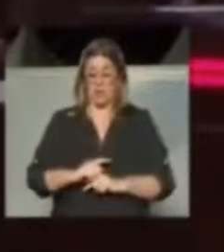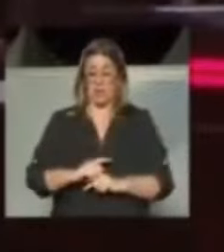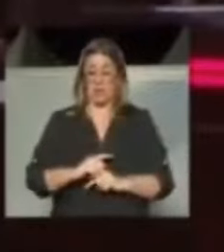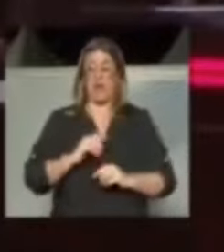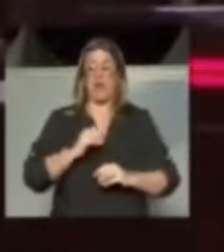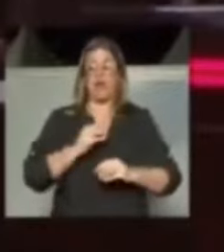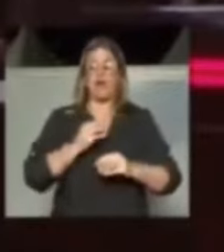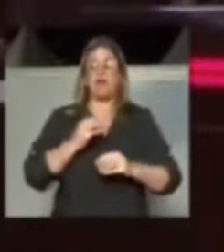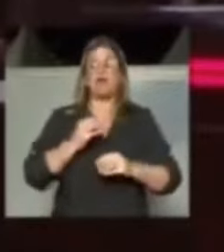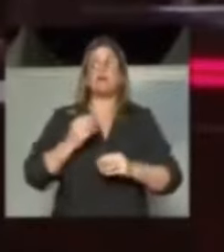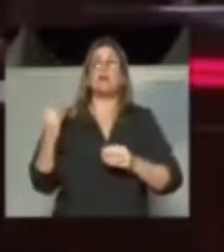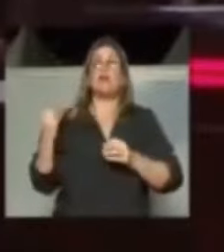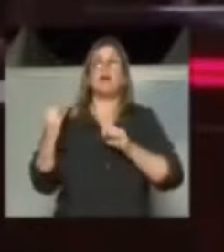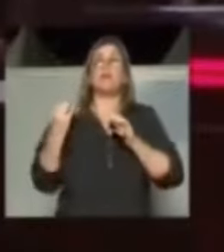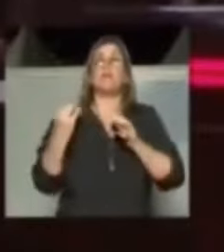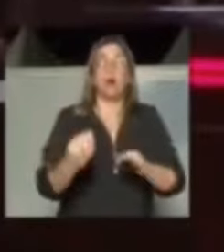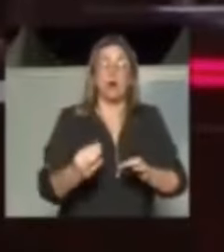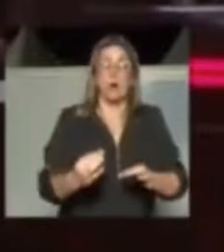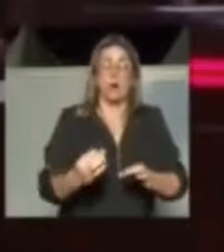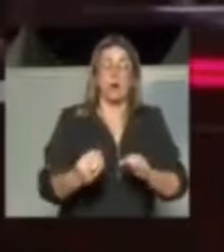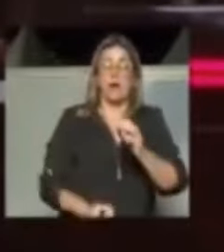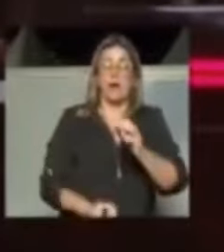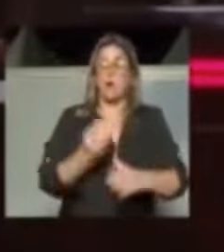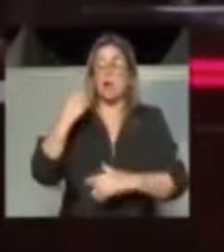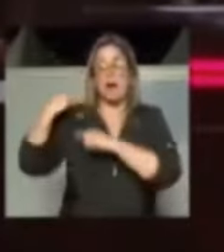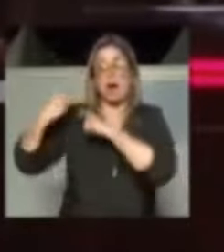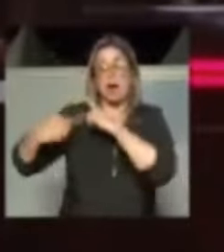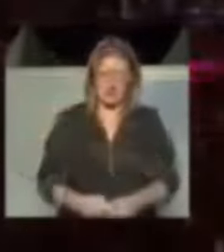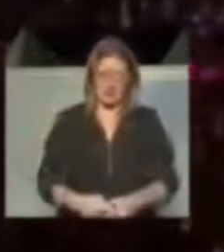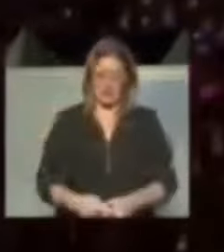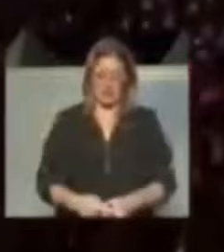va imponer para nuevas